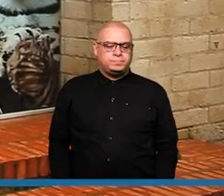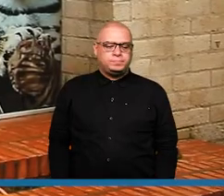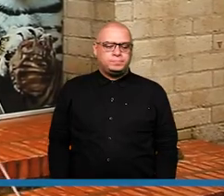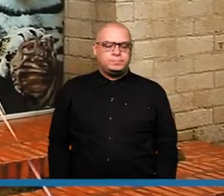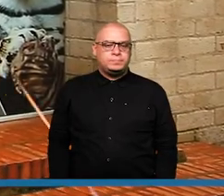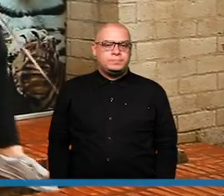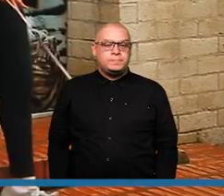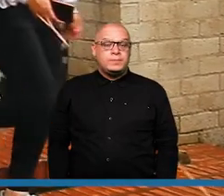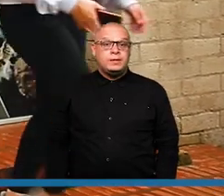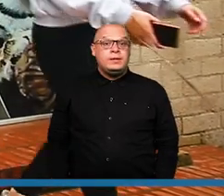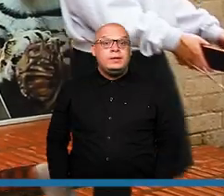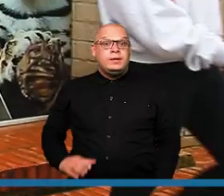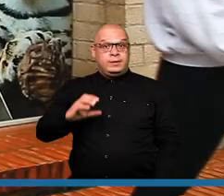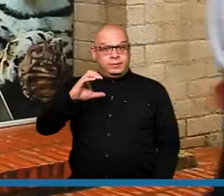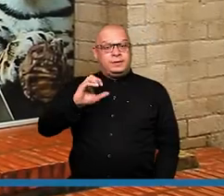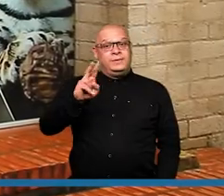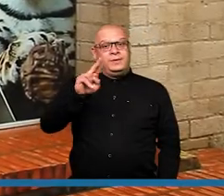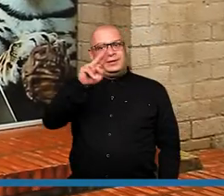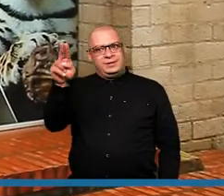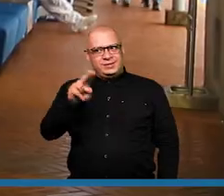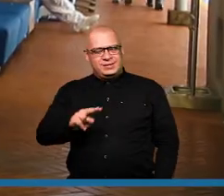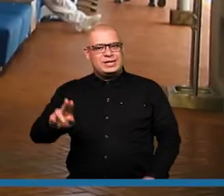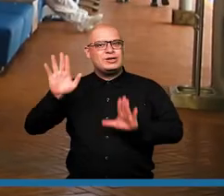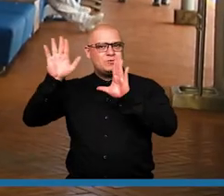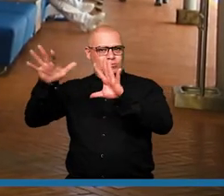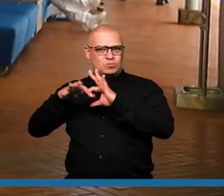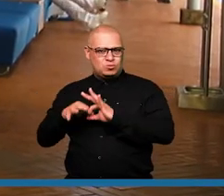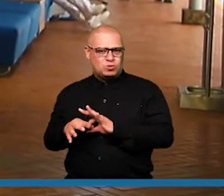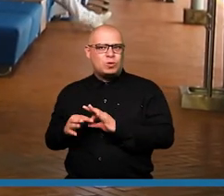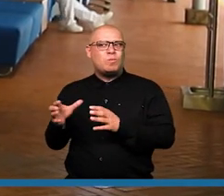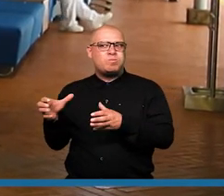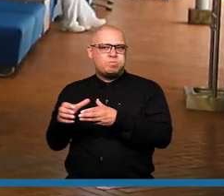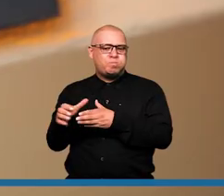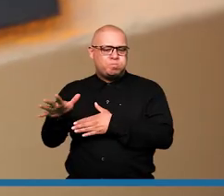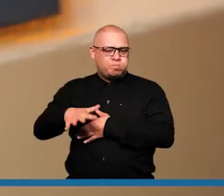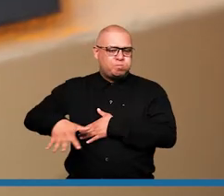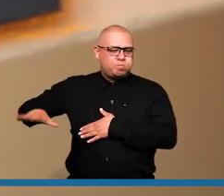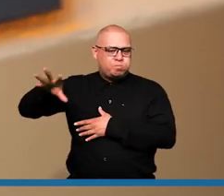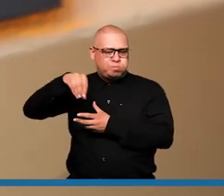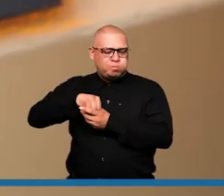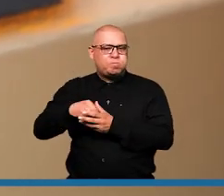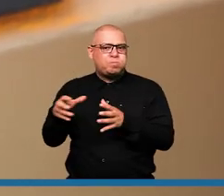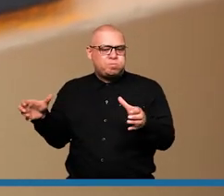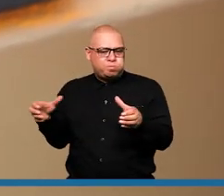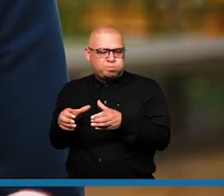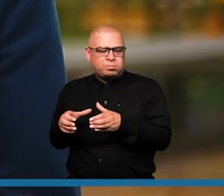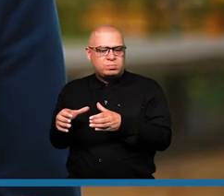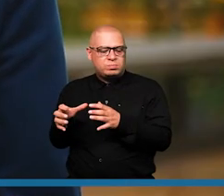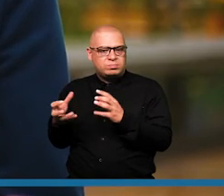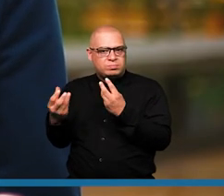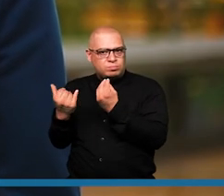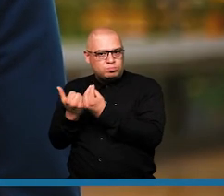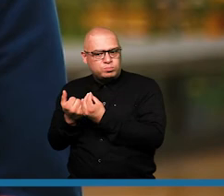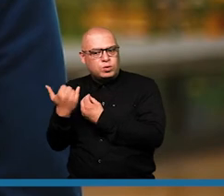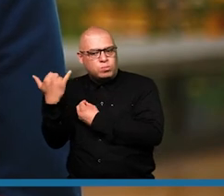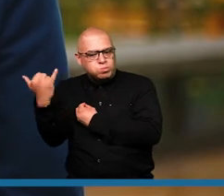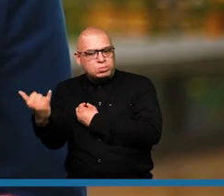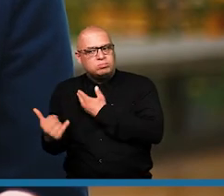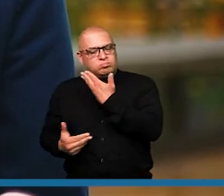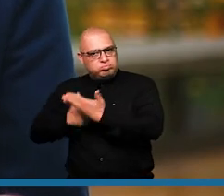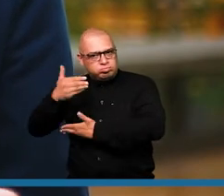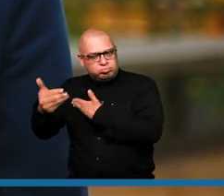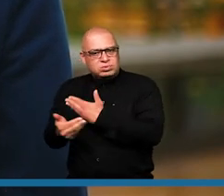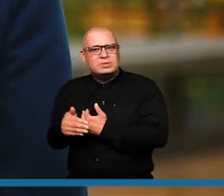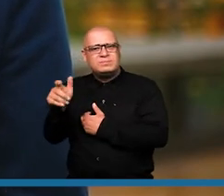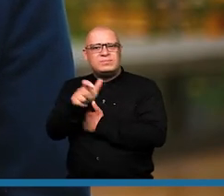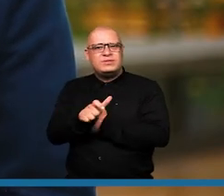Nosotros desde el CBZ, o sea el Centro de Veterinaria y Zootecnia, ponemos a disposición del convenio los especialistas